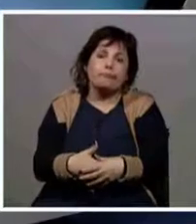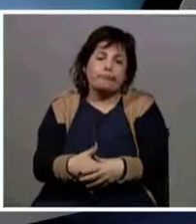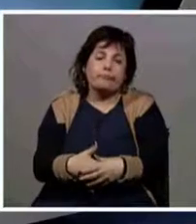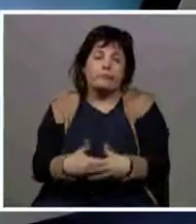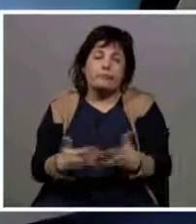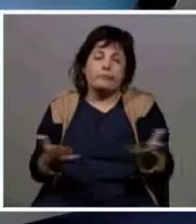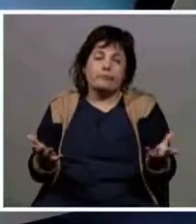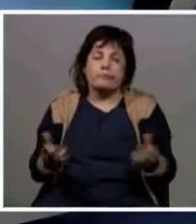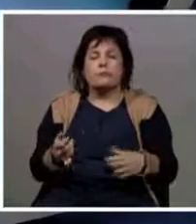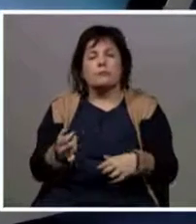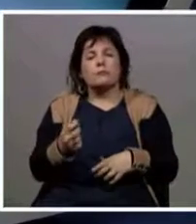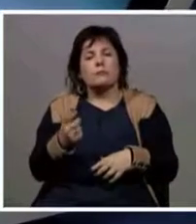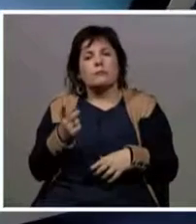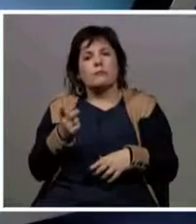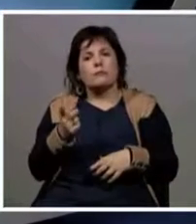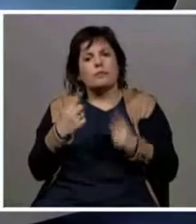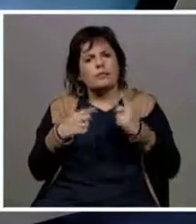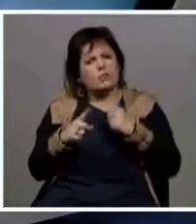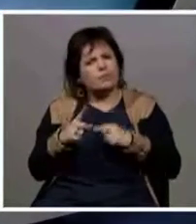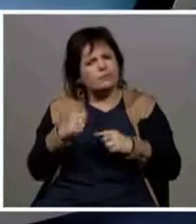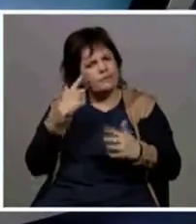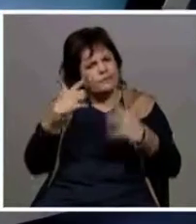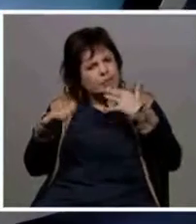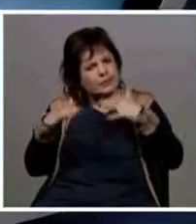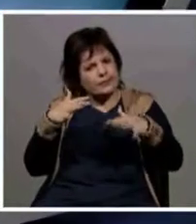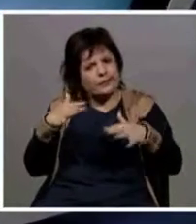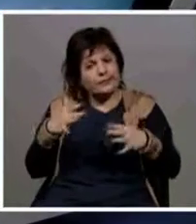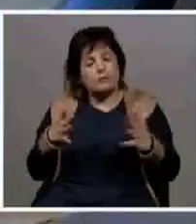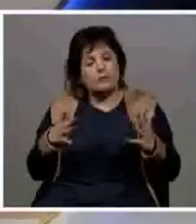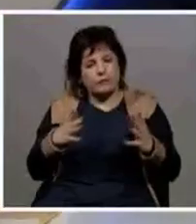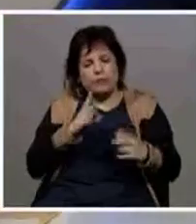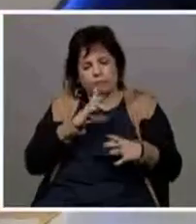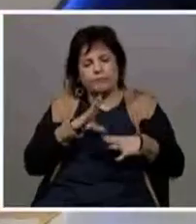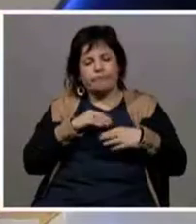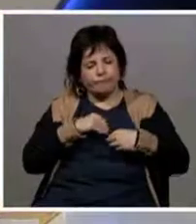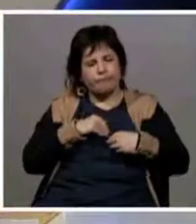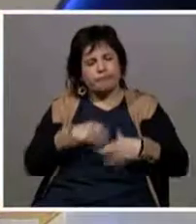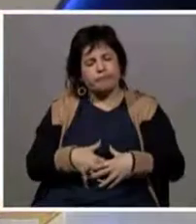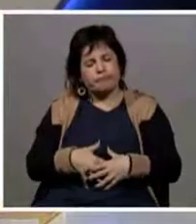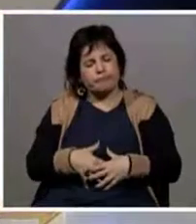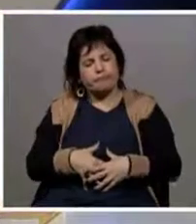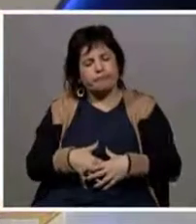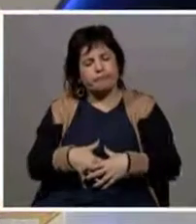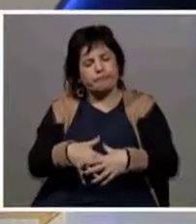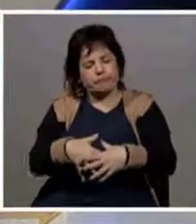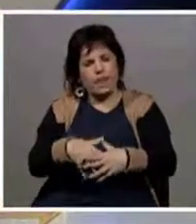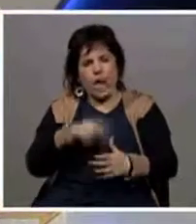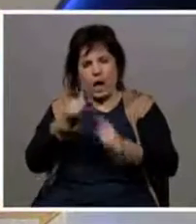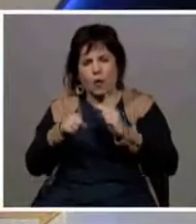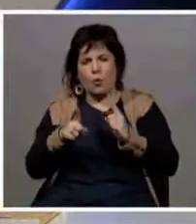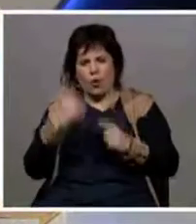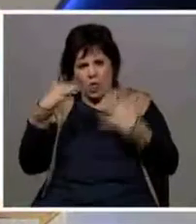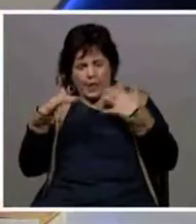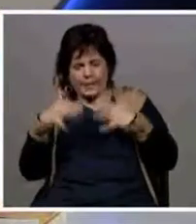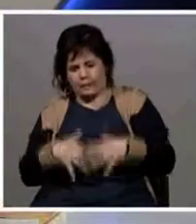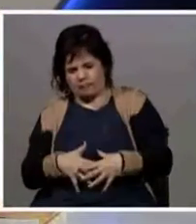y en este caso el adolescente acepta continuar si después hay embarazos que ocurren y las adolescentes